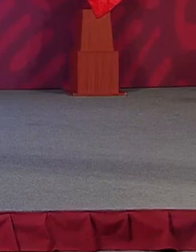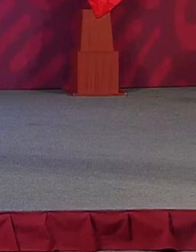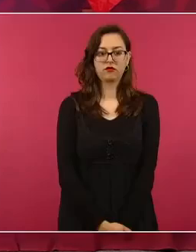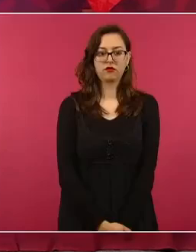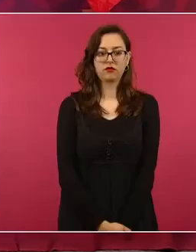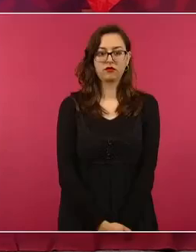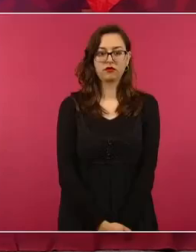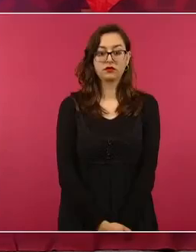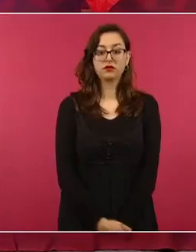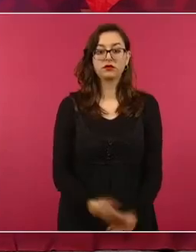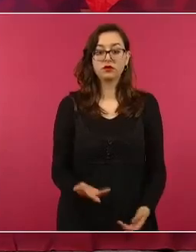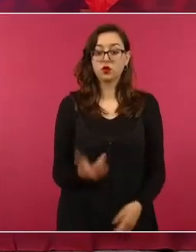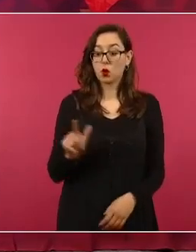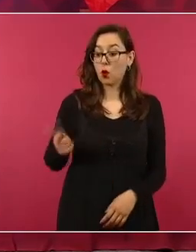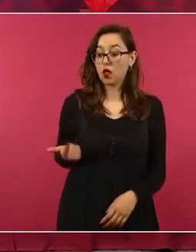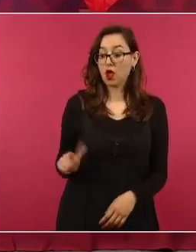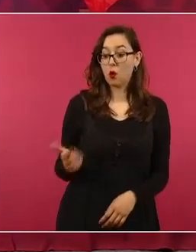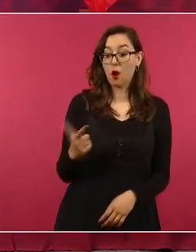de todos los homicidios.